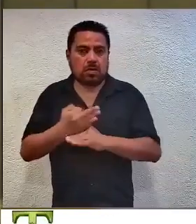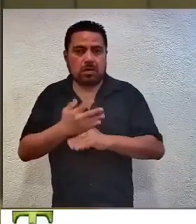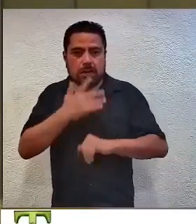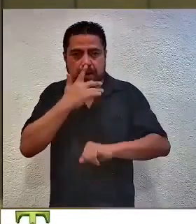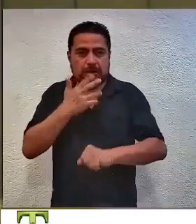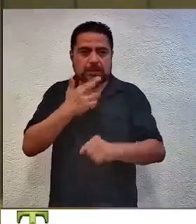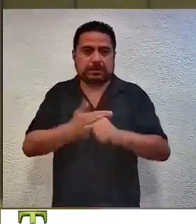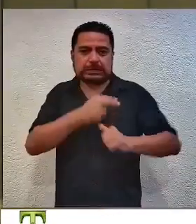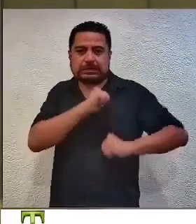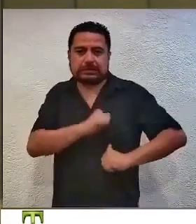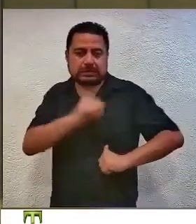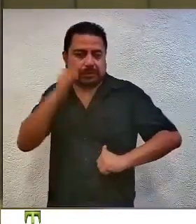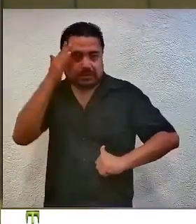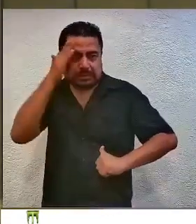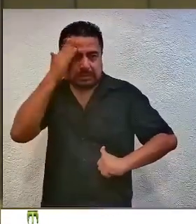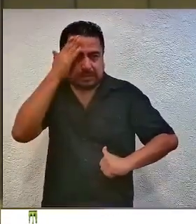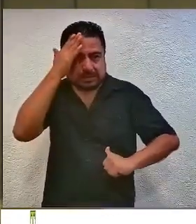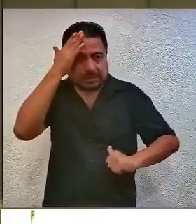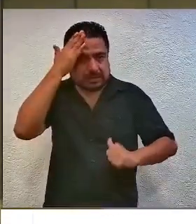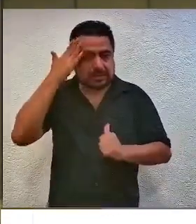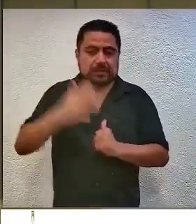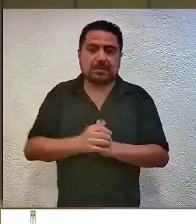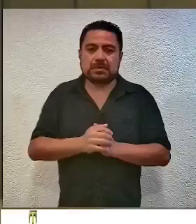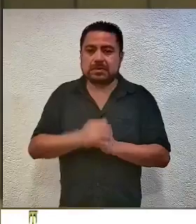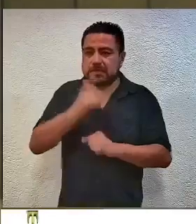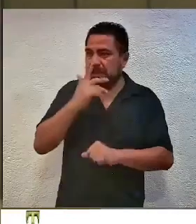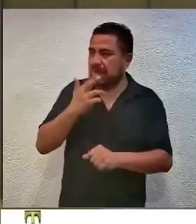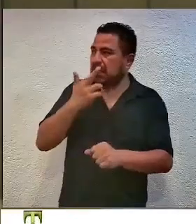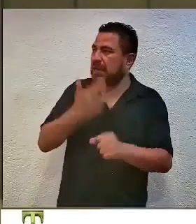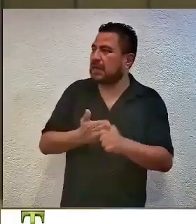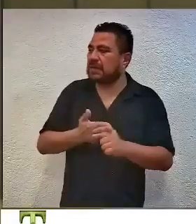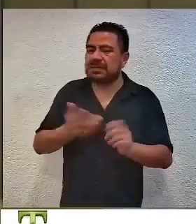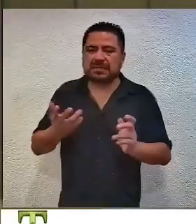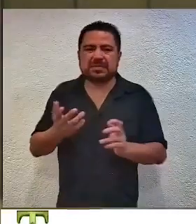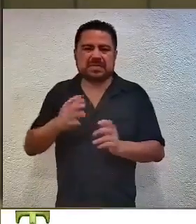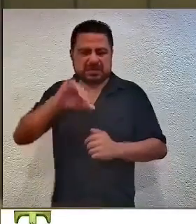juicio que nos ocupa. La autoridad responsable